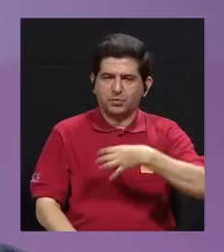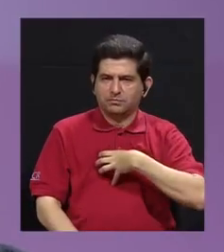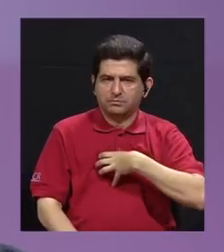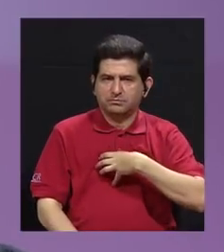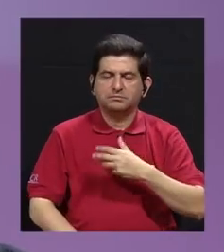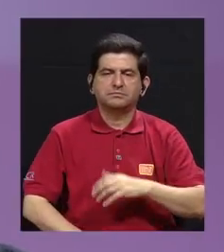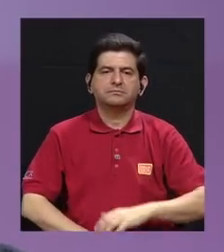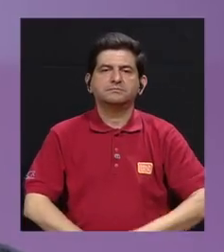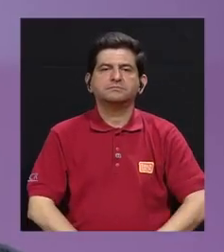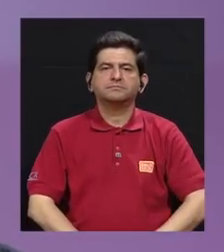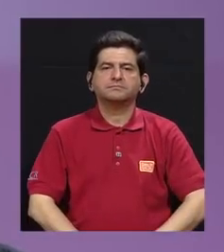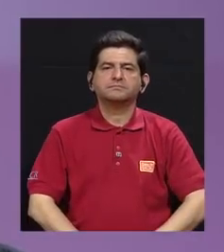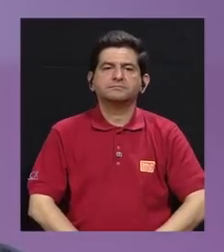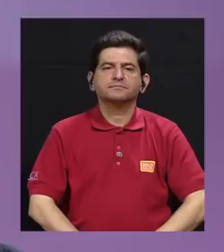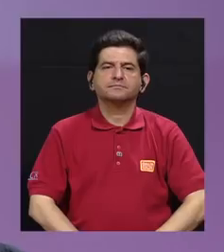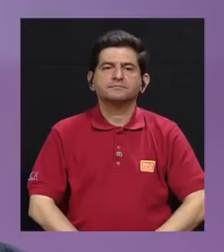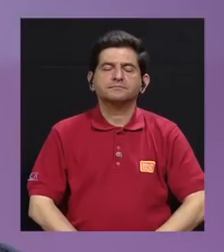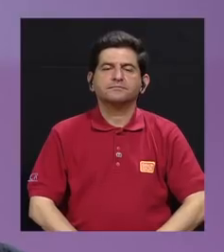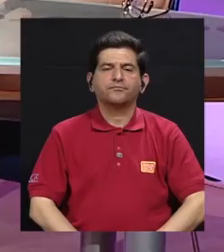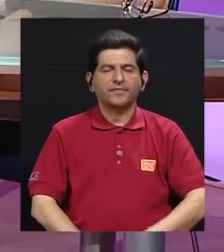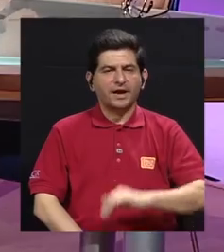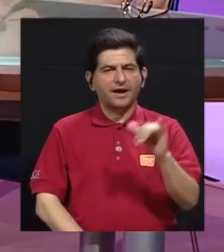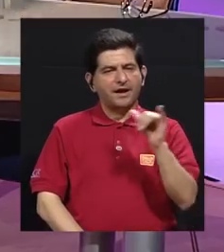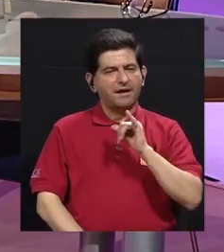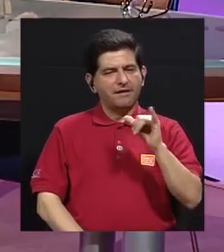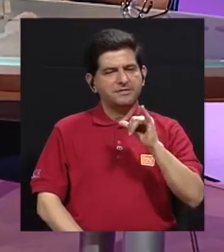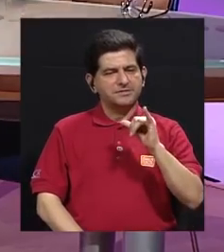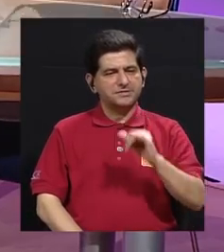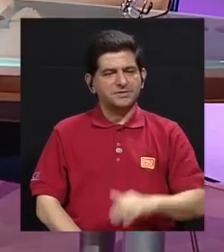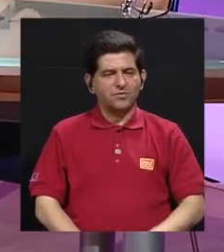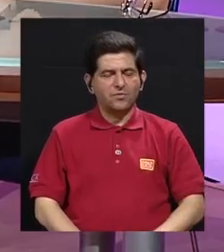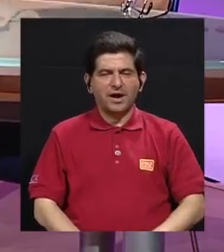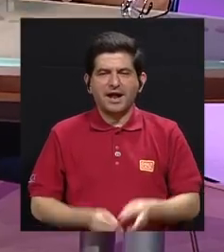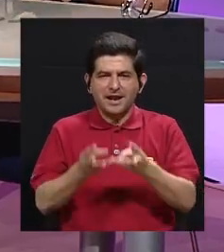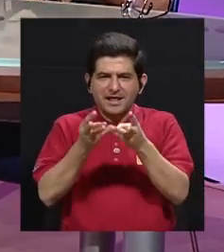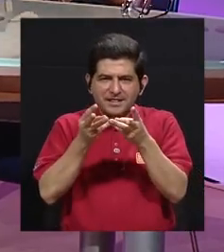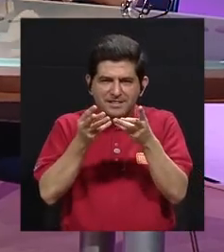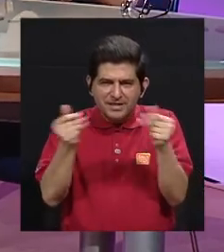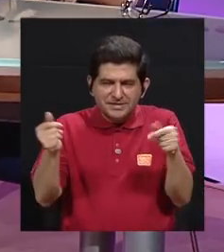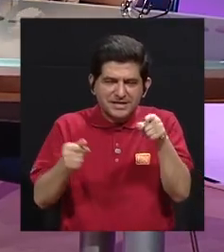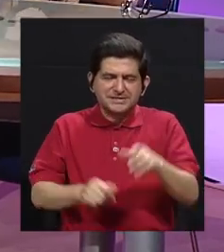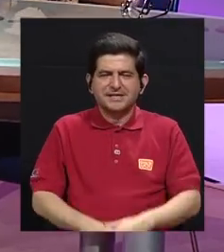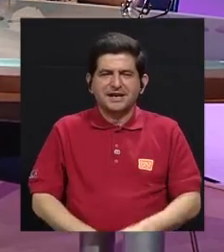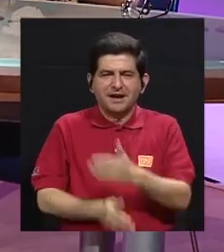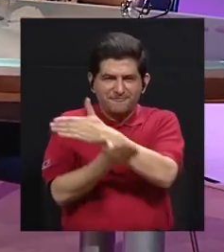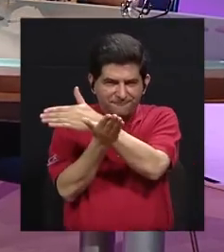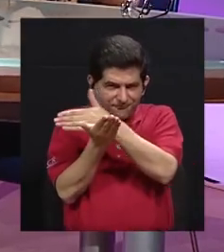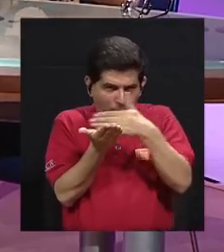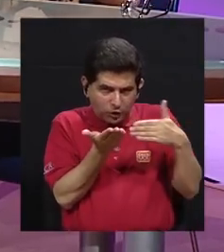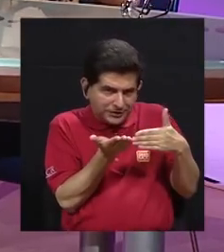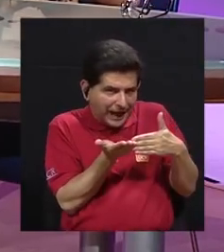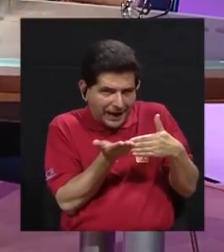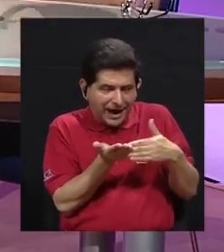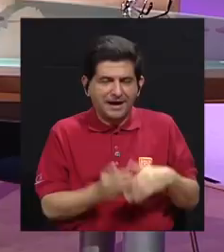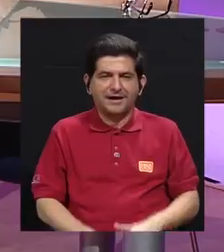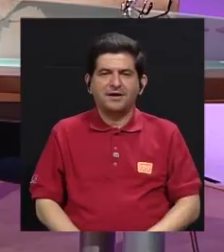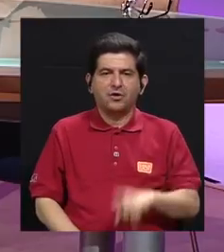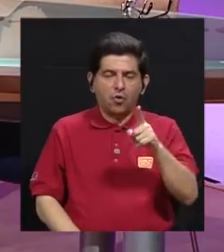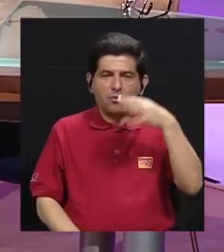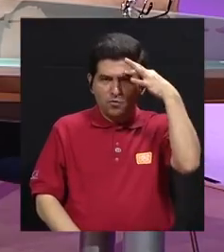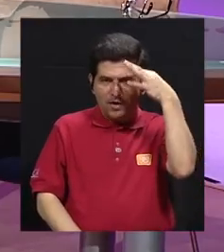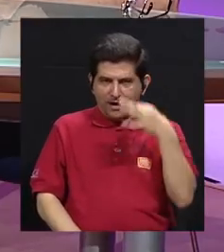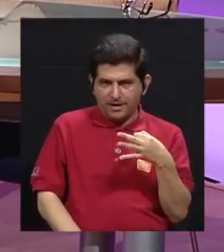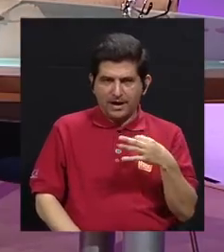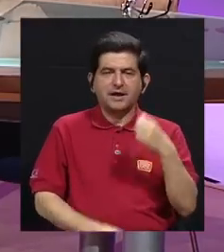referentes culturales propios. Claro. Sí, entonces es como un desdibujar, ¿no?, esas fronteras, como